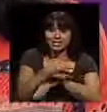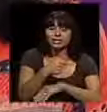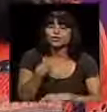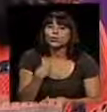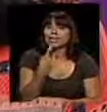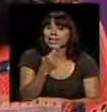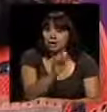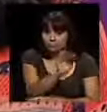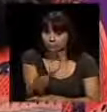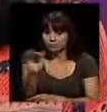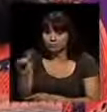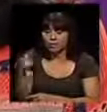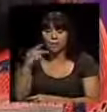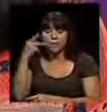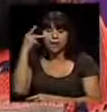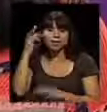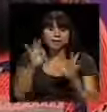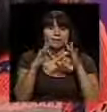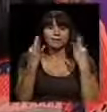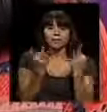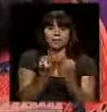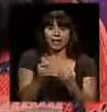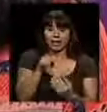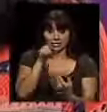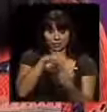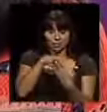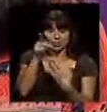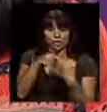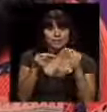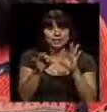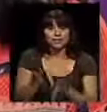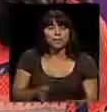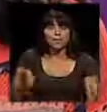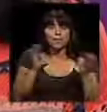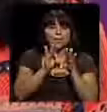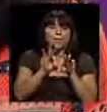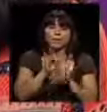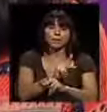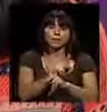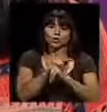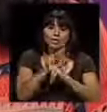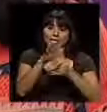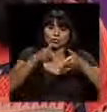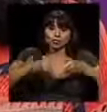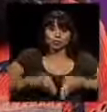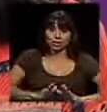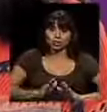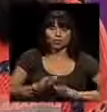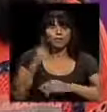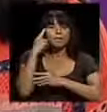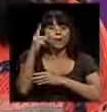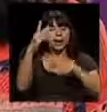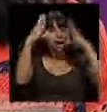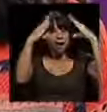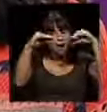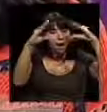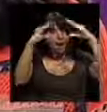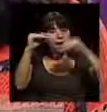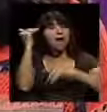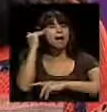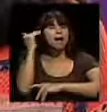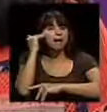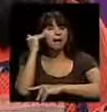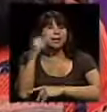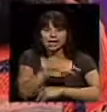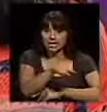los padres y a todas las madres, este programa es importante para proteger a sus hijos, para darles información y para que también